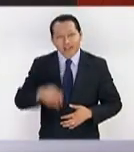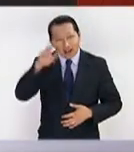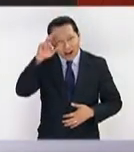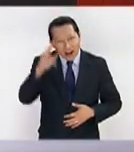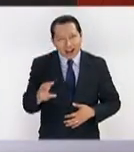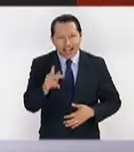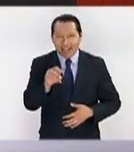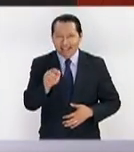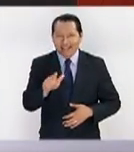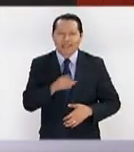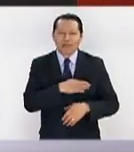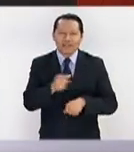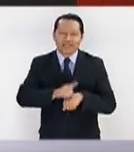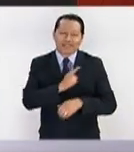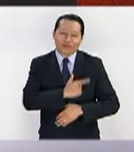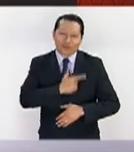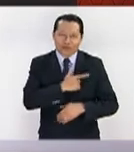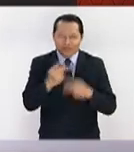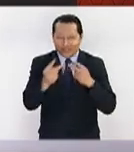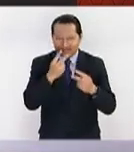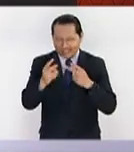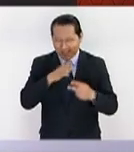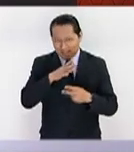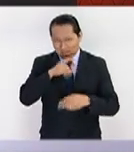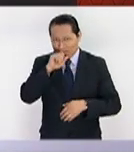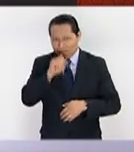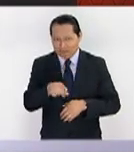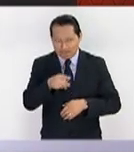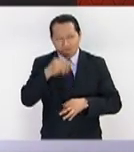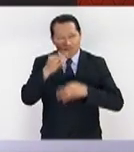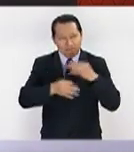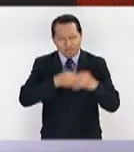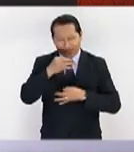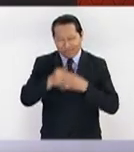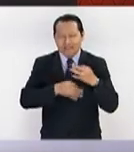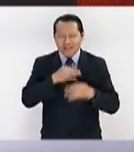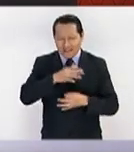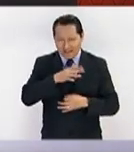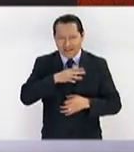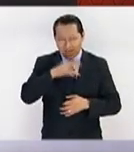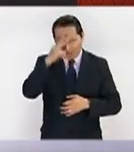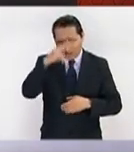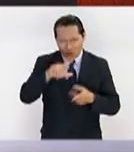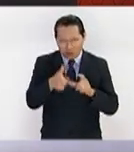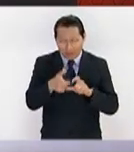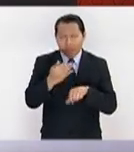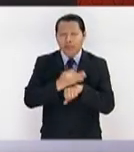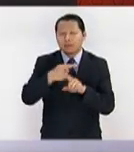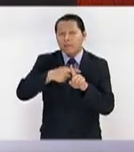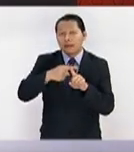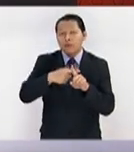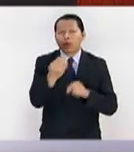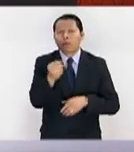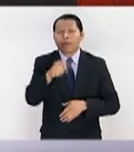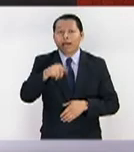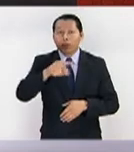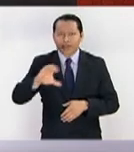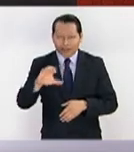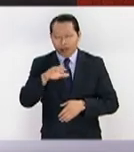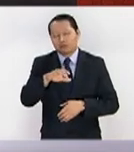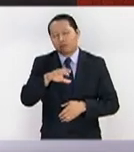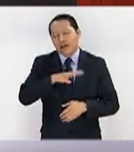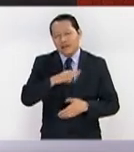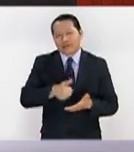Hola, ¿qué tal? Muy buenos días. Qué gusto que nos acompañen en una edición más de México al Día. En este momento la temperatura 9 grados centígrados